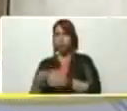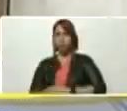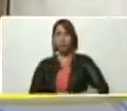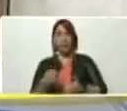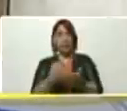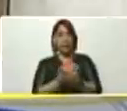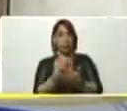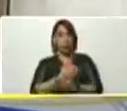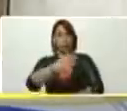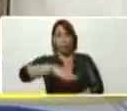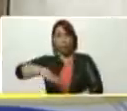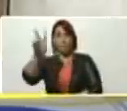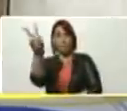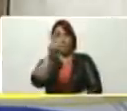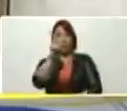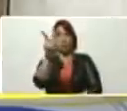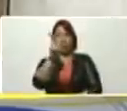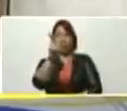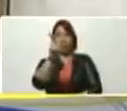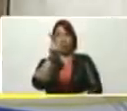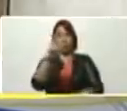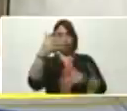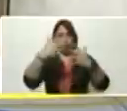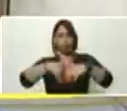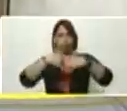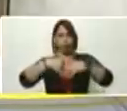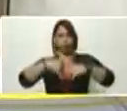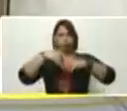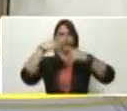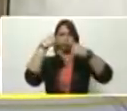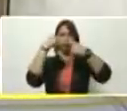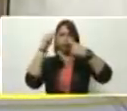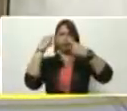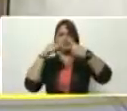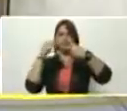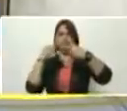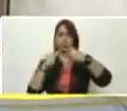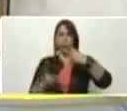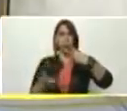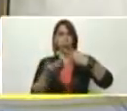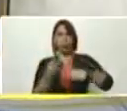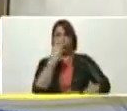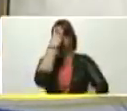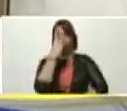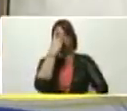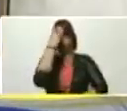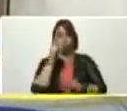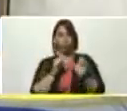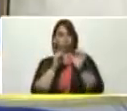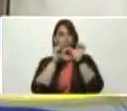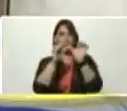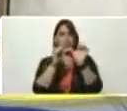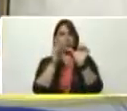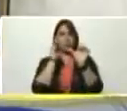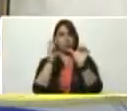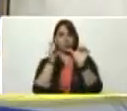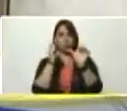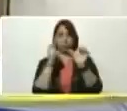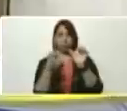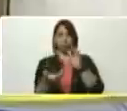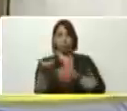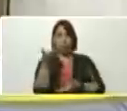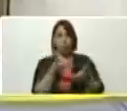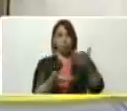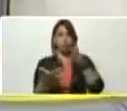económicos del país, por motor económico. Muy importante, Tarek, seguir en la tarea de vincularnos de manera directa a